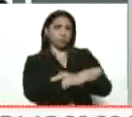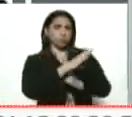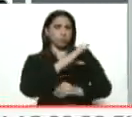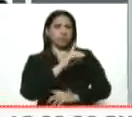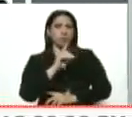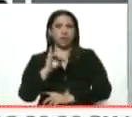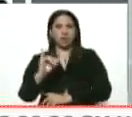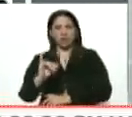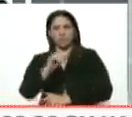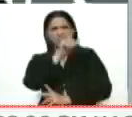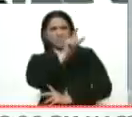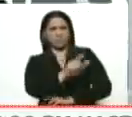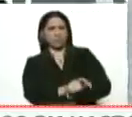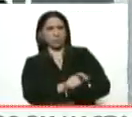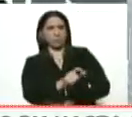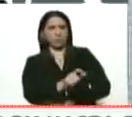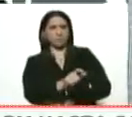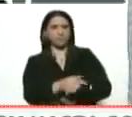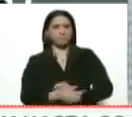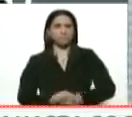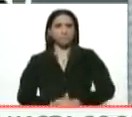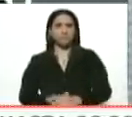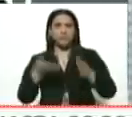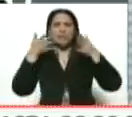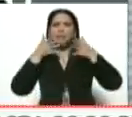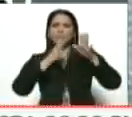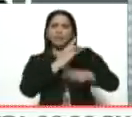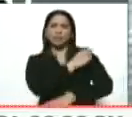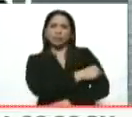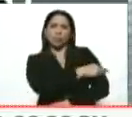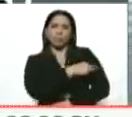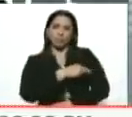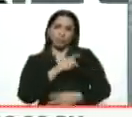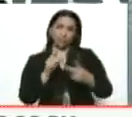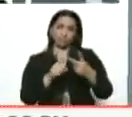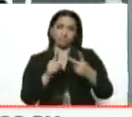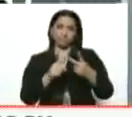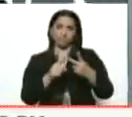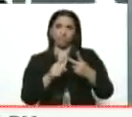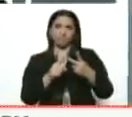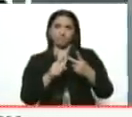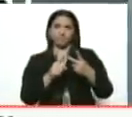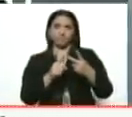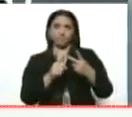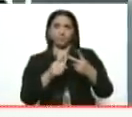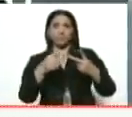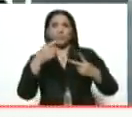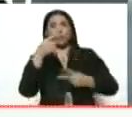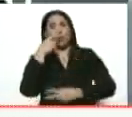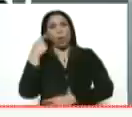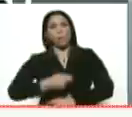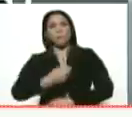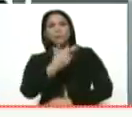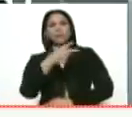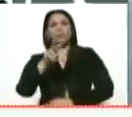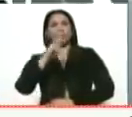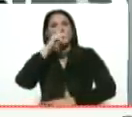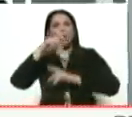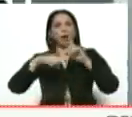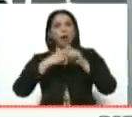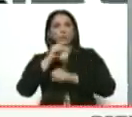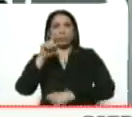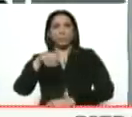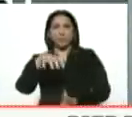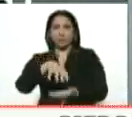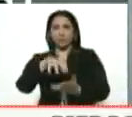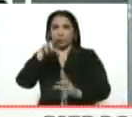Diagnóstico Integral Andrés Bello. El segundo caso es un hombre de 32 años de edad, también del